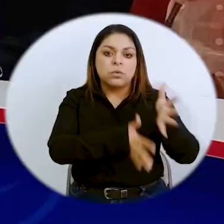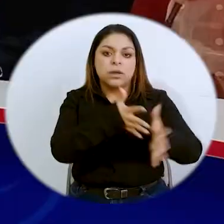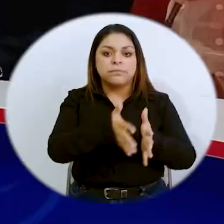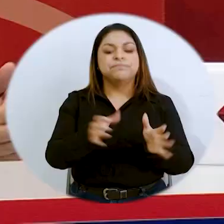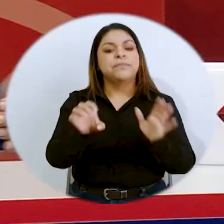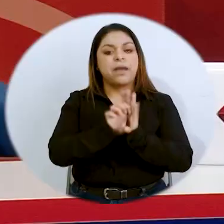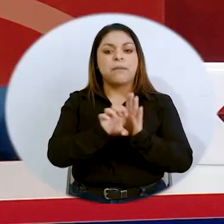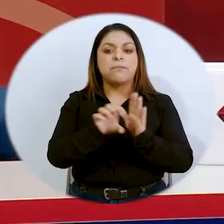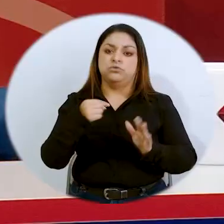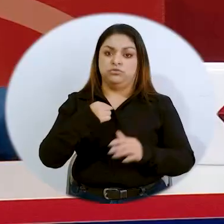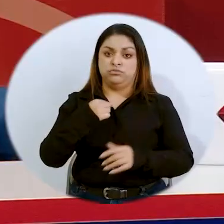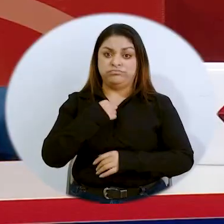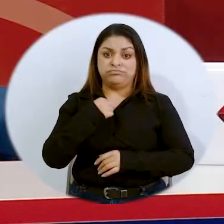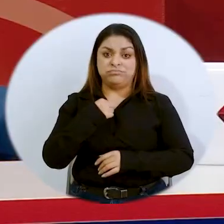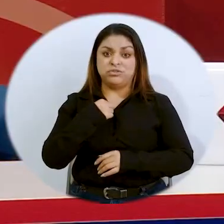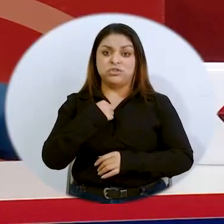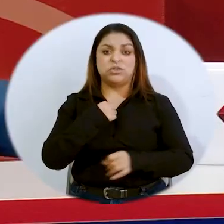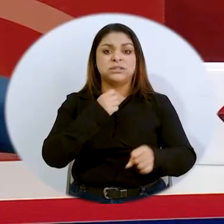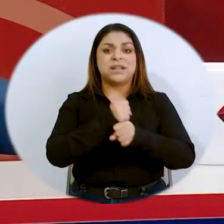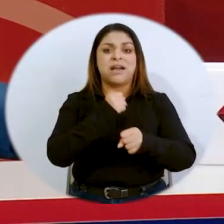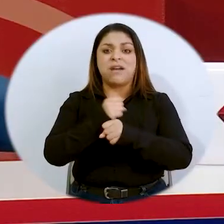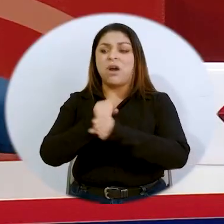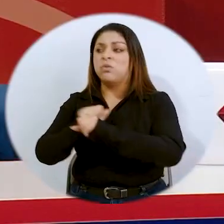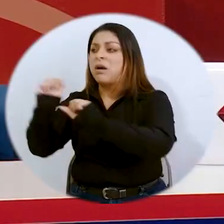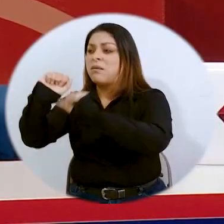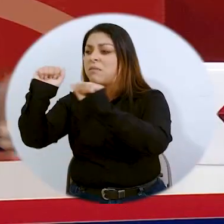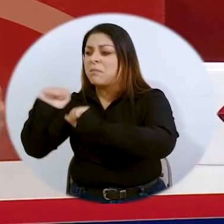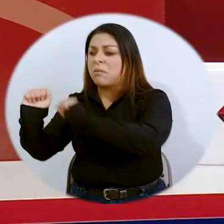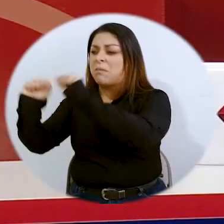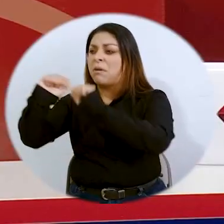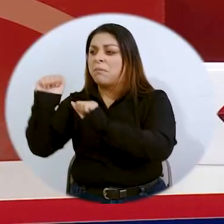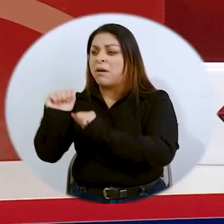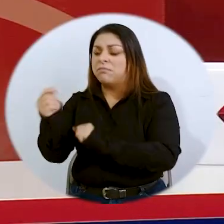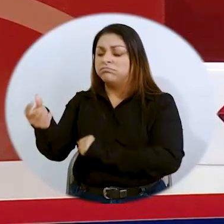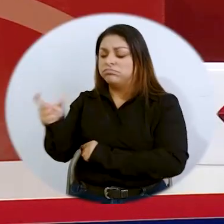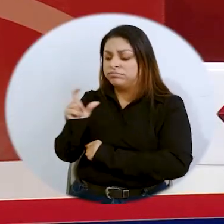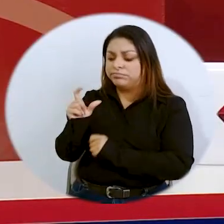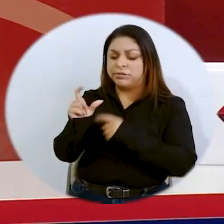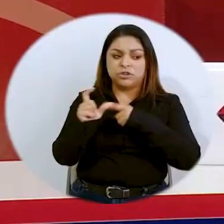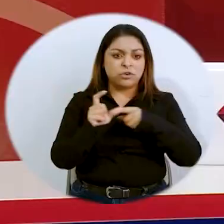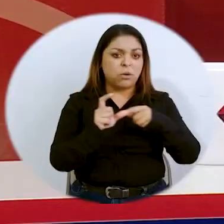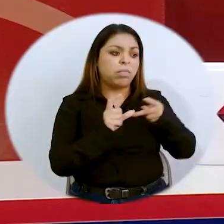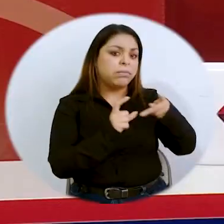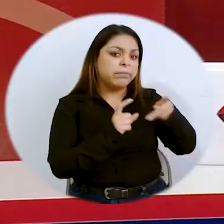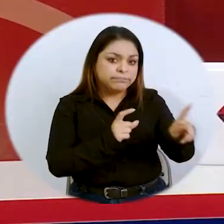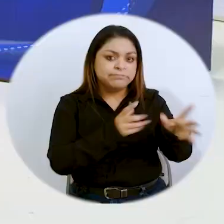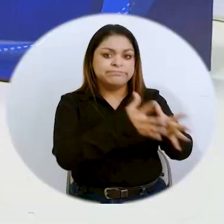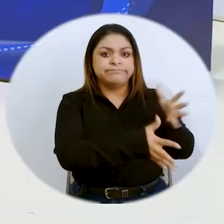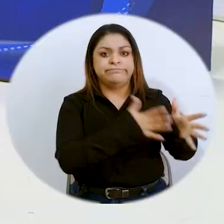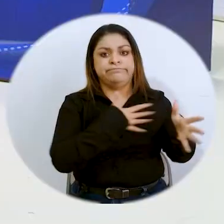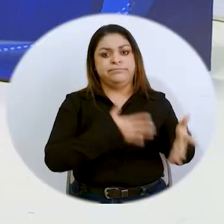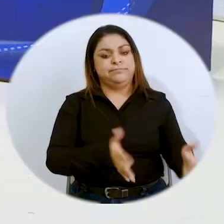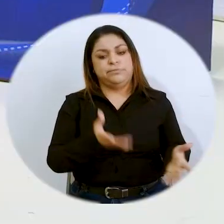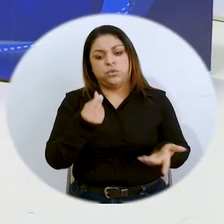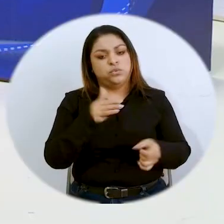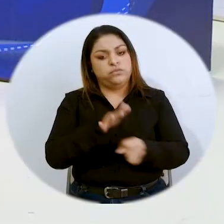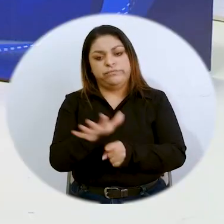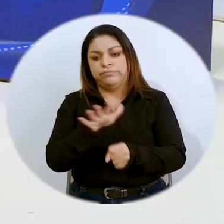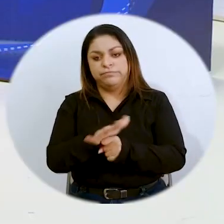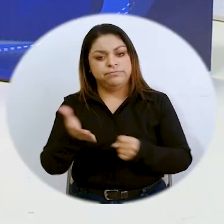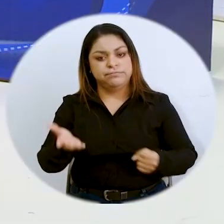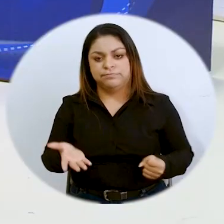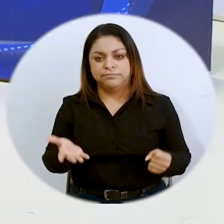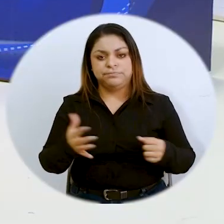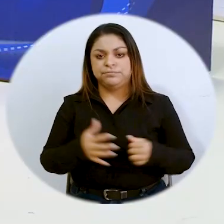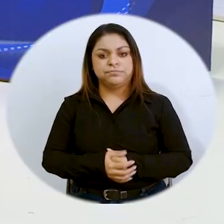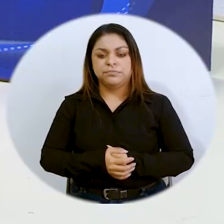a trabajar en servicio doméstico en otro hogar, no le va a alcanzar su salario para pagar quien le cuida a sus hijos o las personas que viven